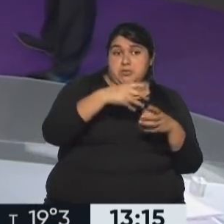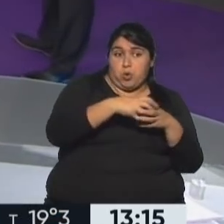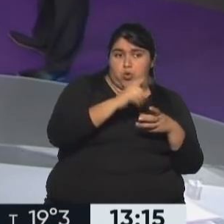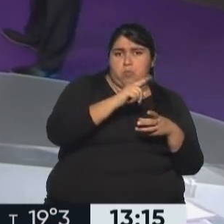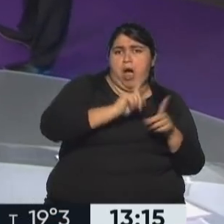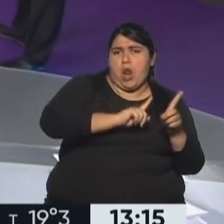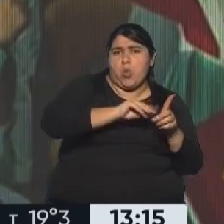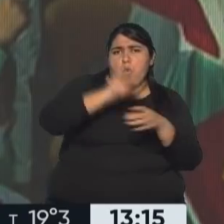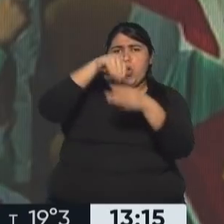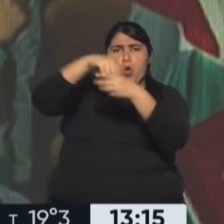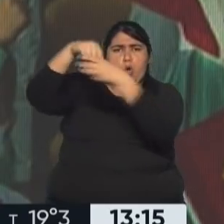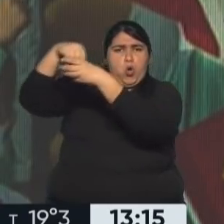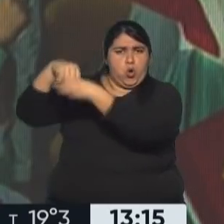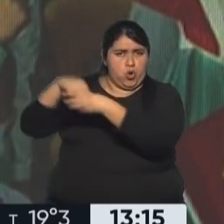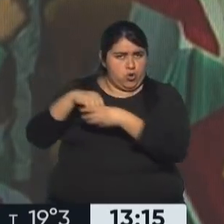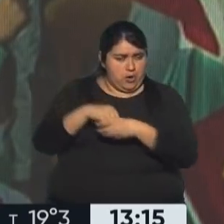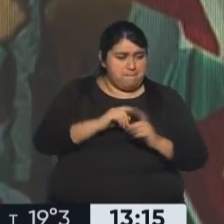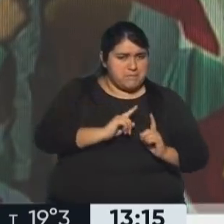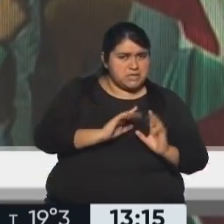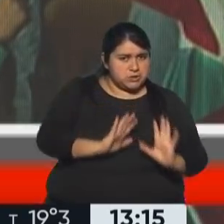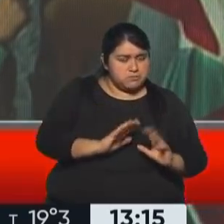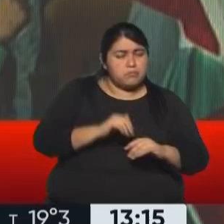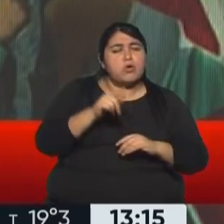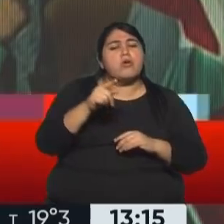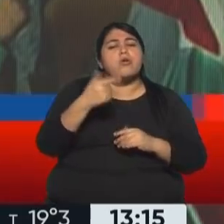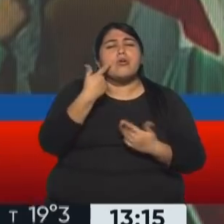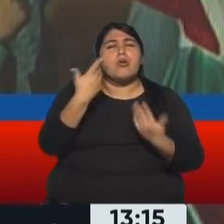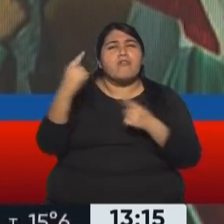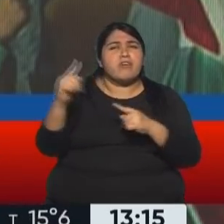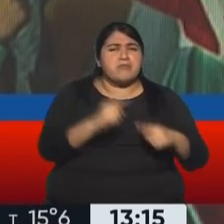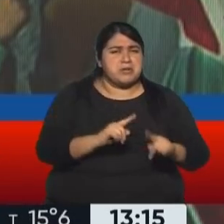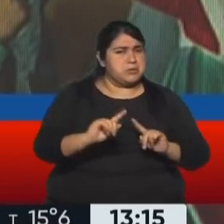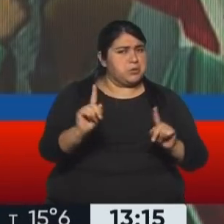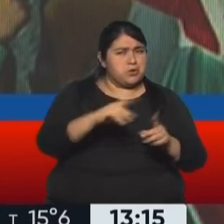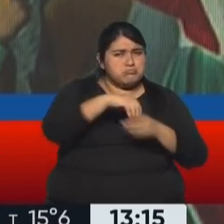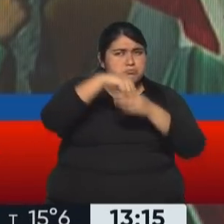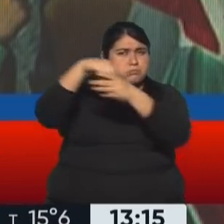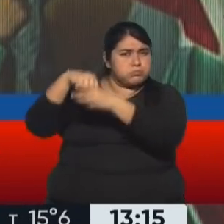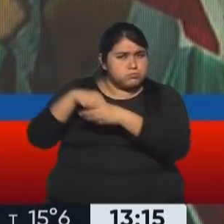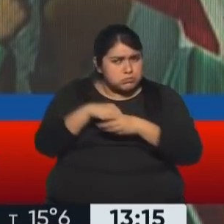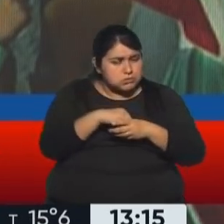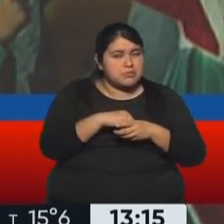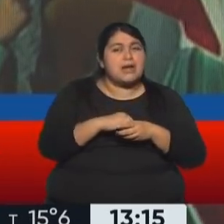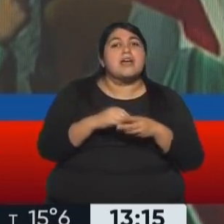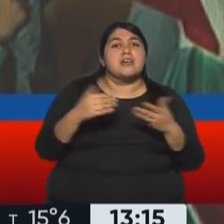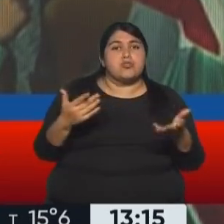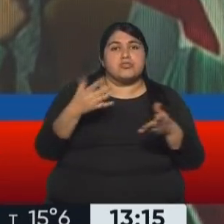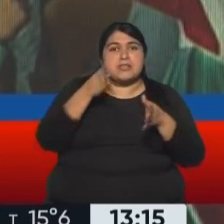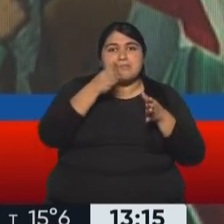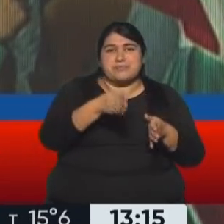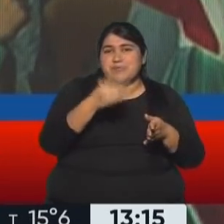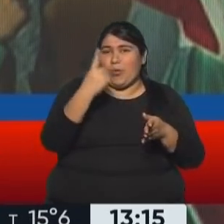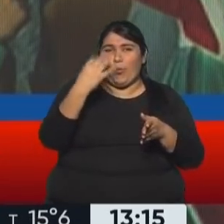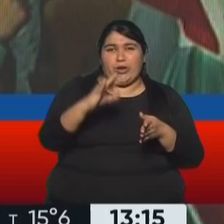no es automática, no es mecánica el reflejo del régimen político sobre el régimen partidario, sobre el partido único, sobre el